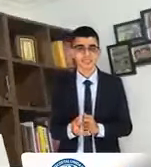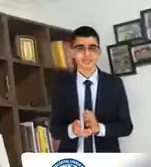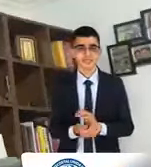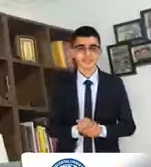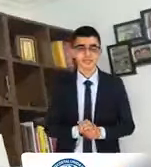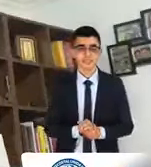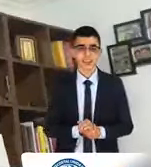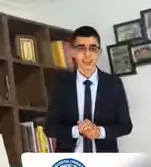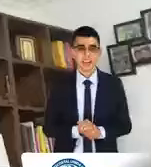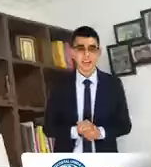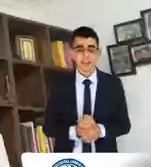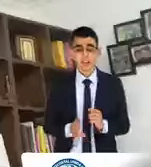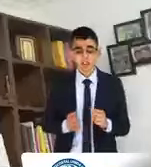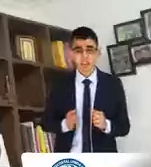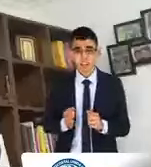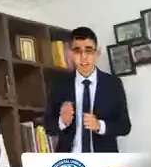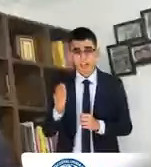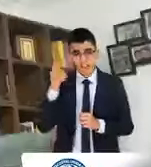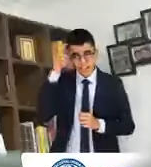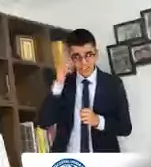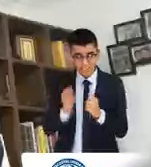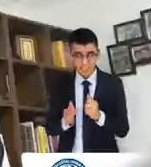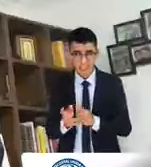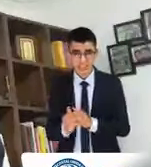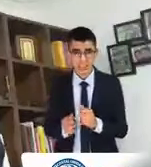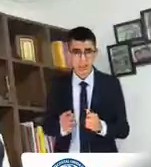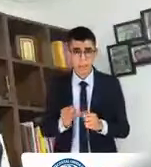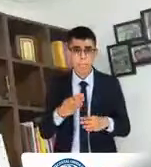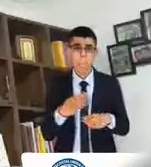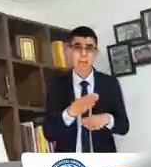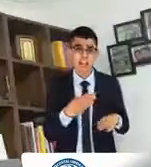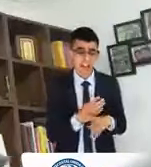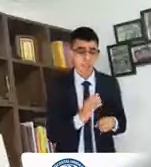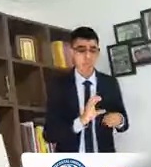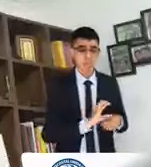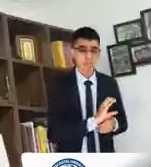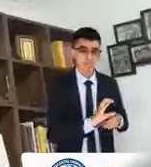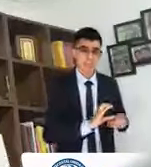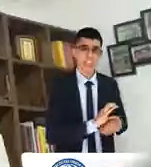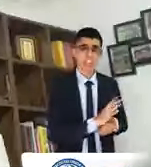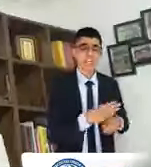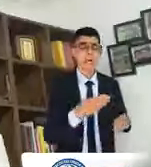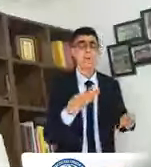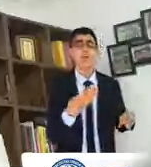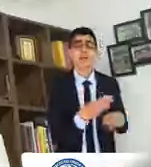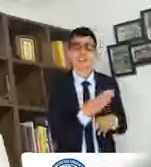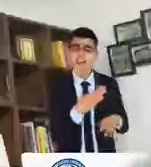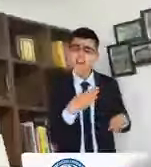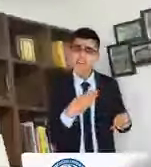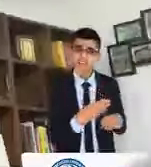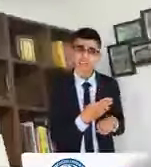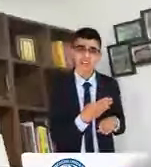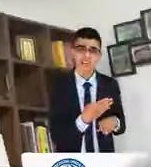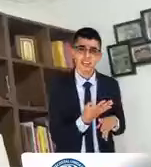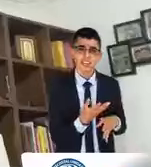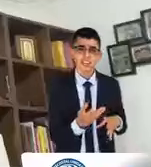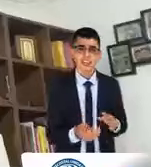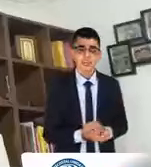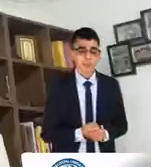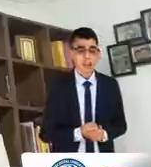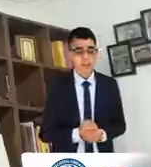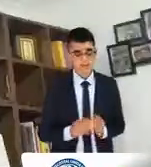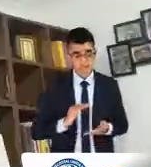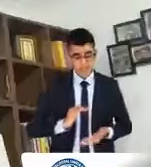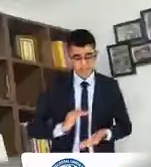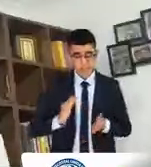Le estaba yendo mal, el pueblo estaba yendo mal, pero era que el arca de Dios estaba en otra parte y no